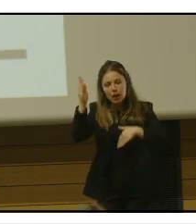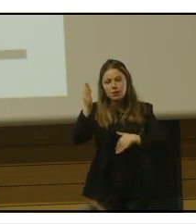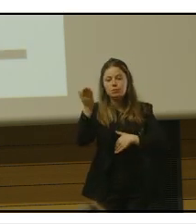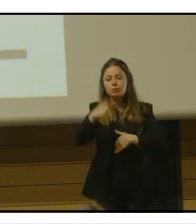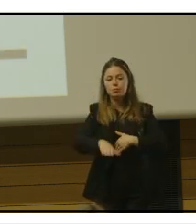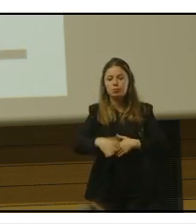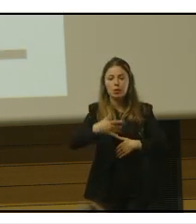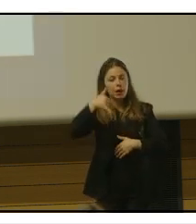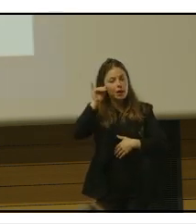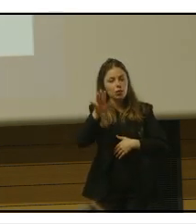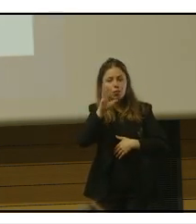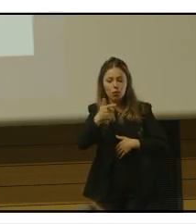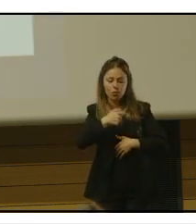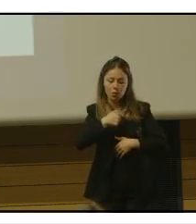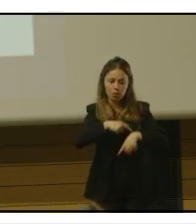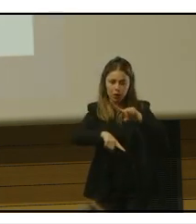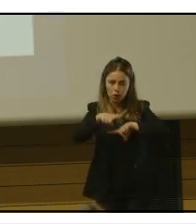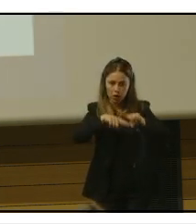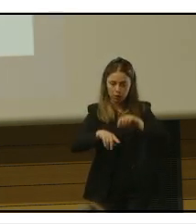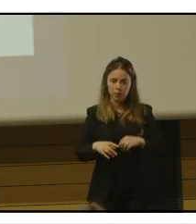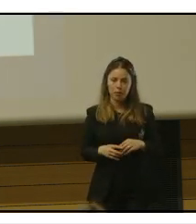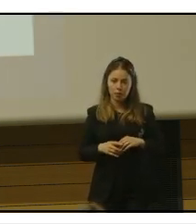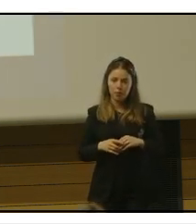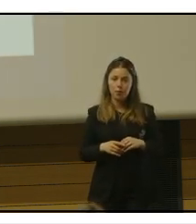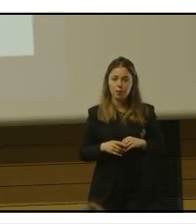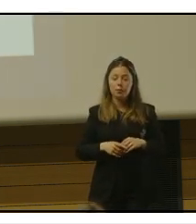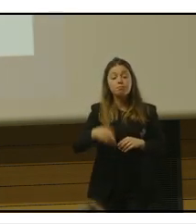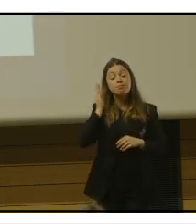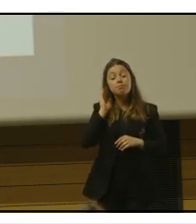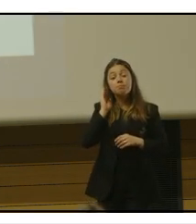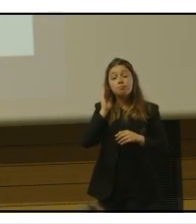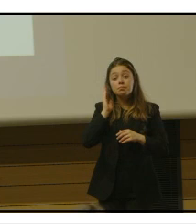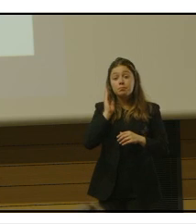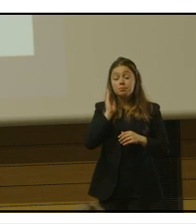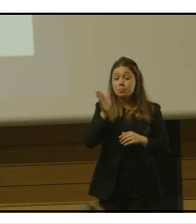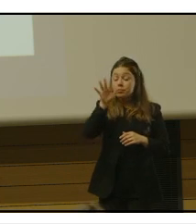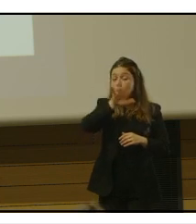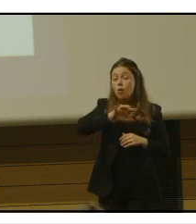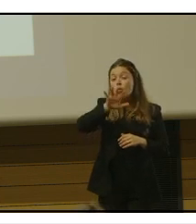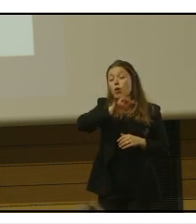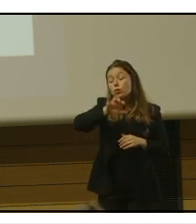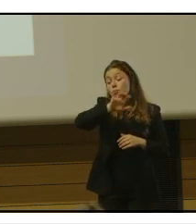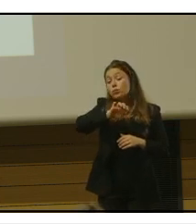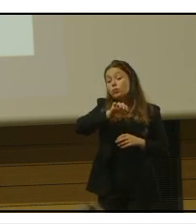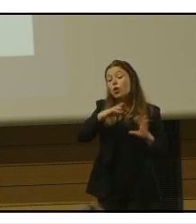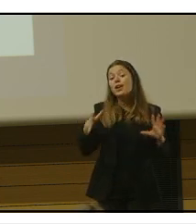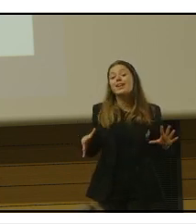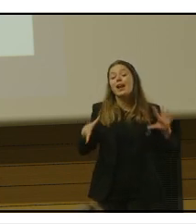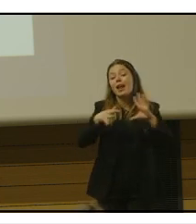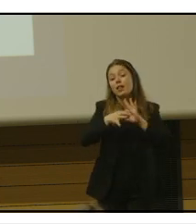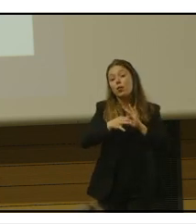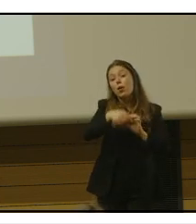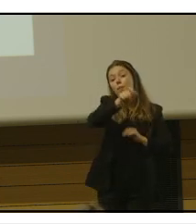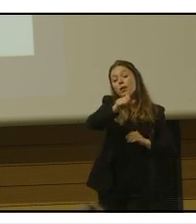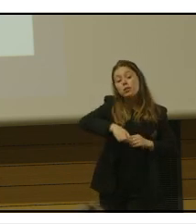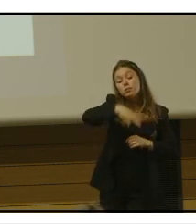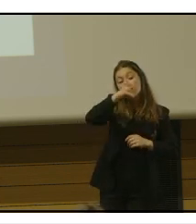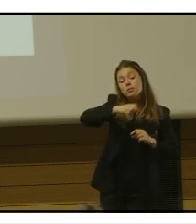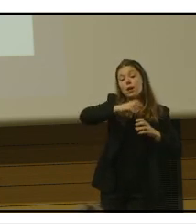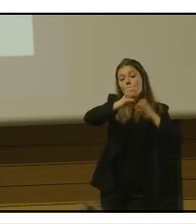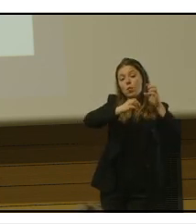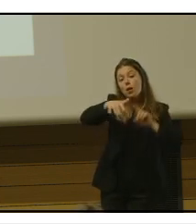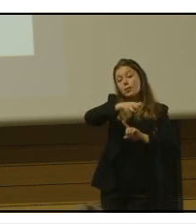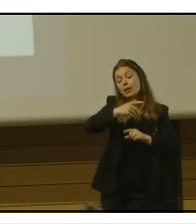isquémica. Es una cosa curiosísima el impacto o más bien la relación que tiene la exposición a humo ambiental de tabaco con